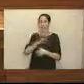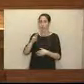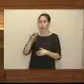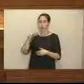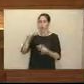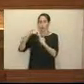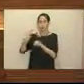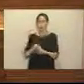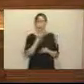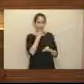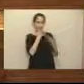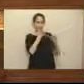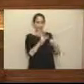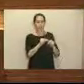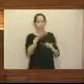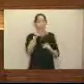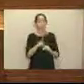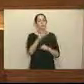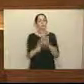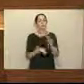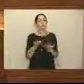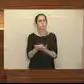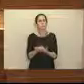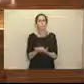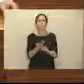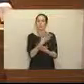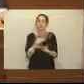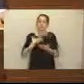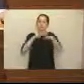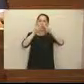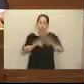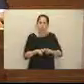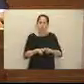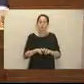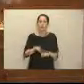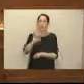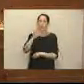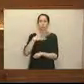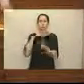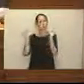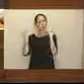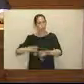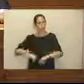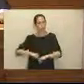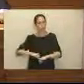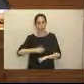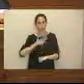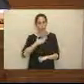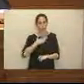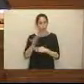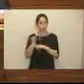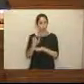me emplazaba usted a que se investigue. Pues de acuerdo. También le digo. Nosotros en las